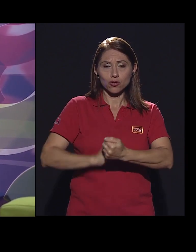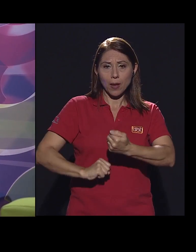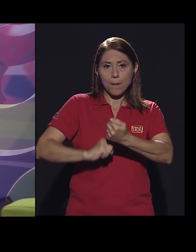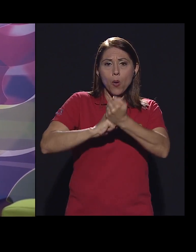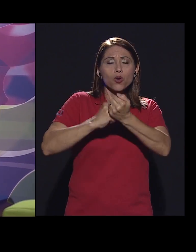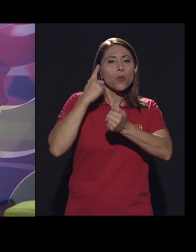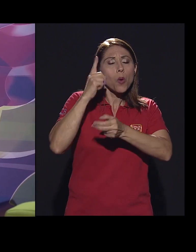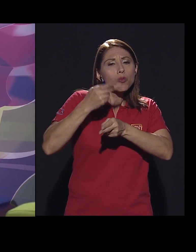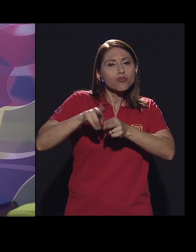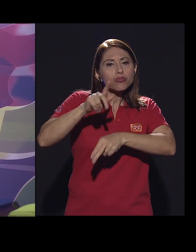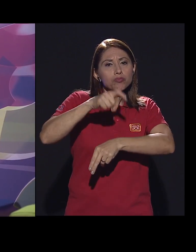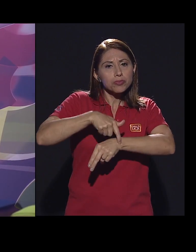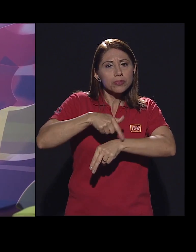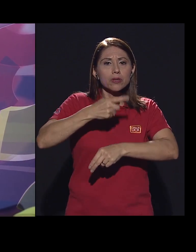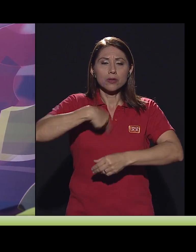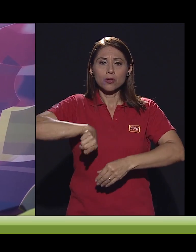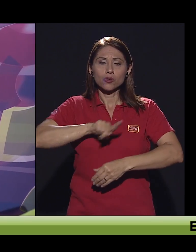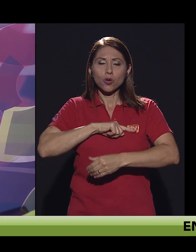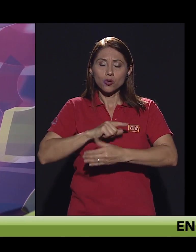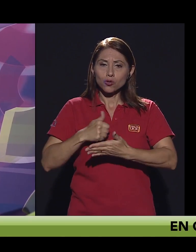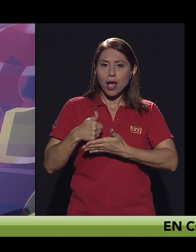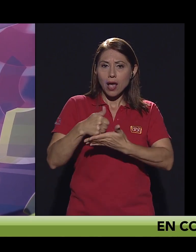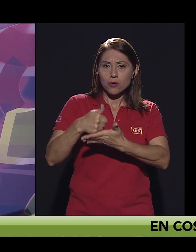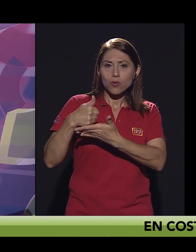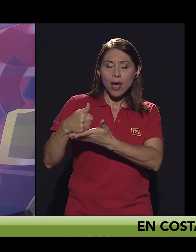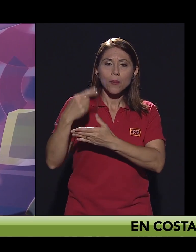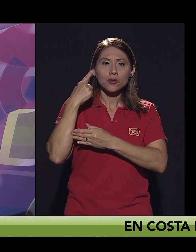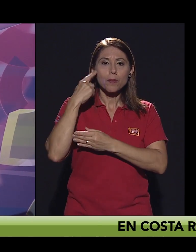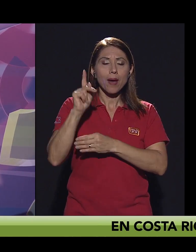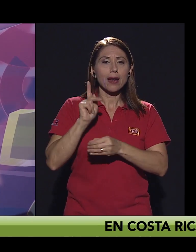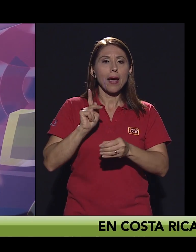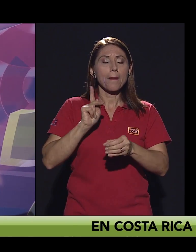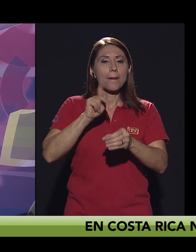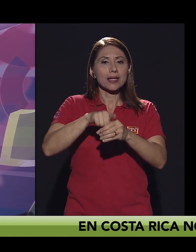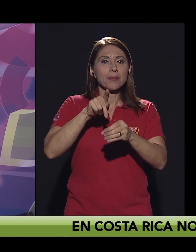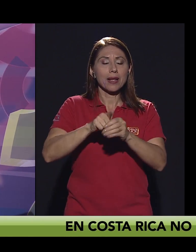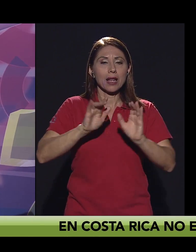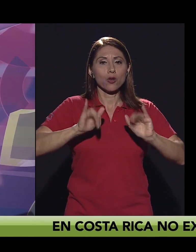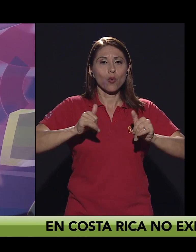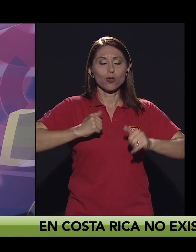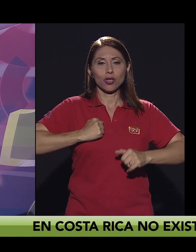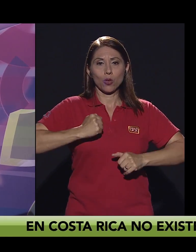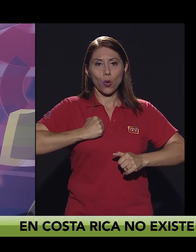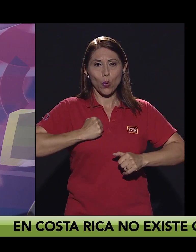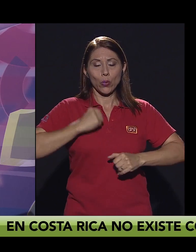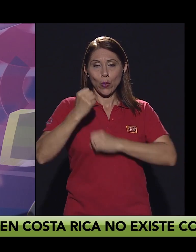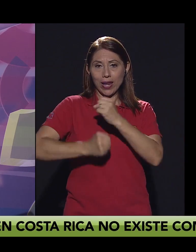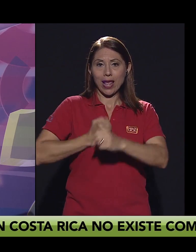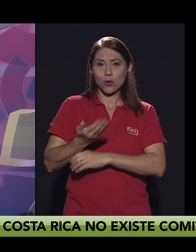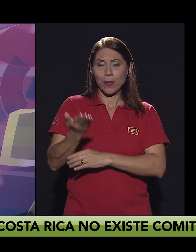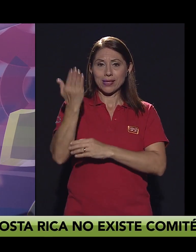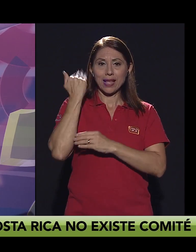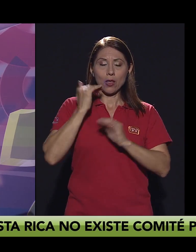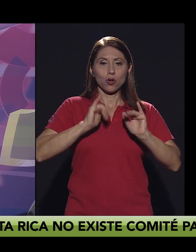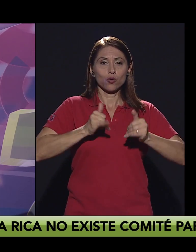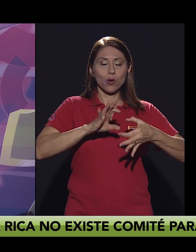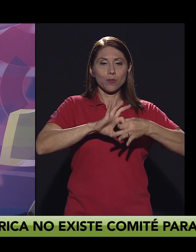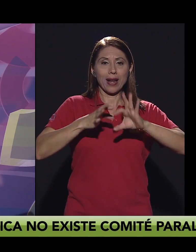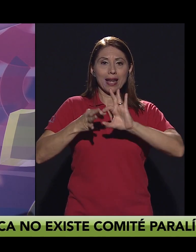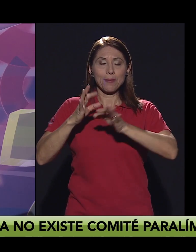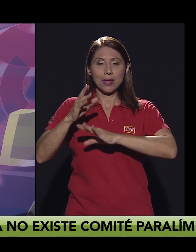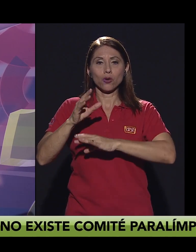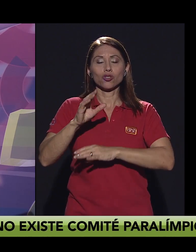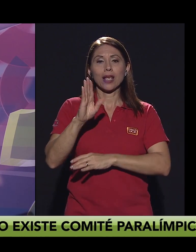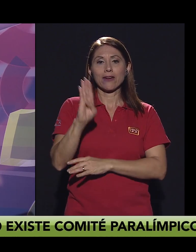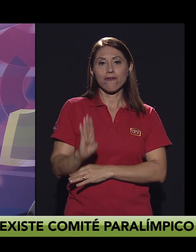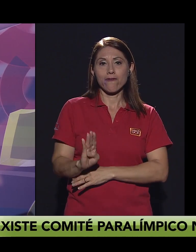transitorio. Los ayudamos a ellos en la participación en los Juegos Panamericanos en Toronto, el año pasado en los Juegos Paralímpicos